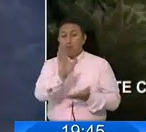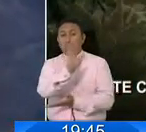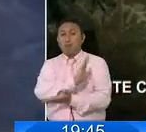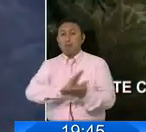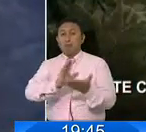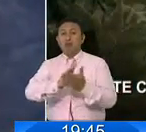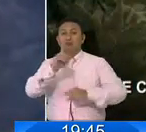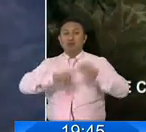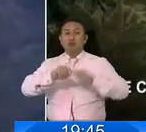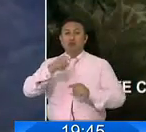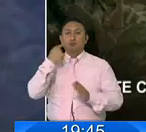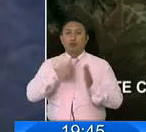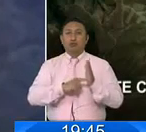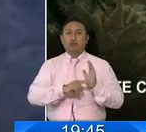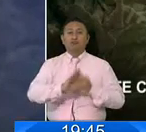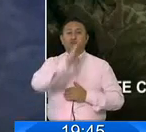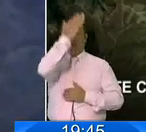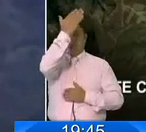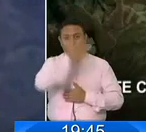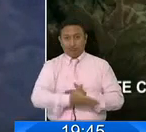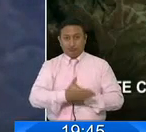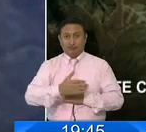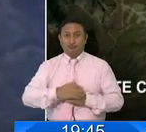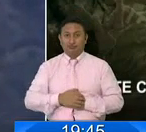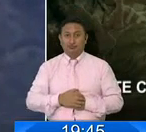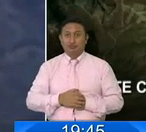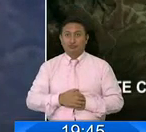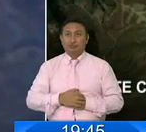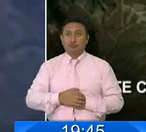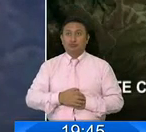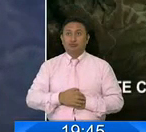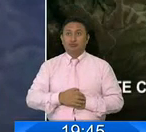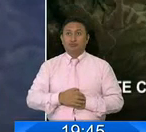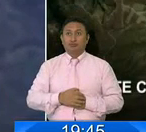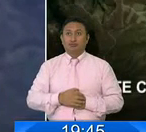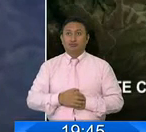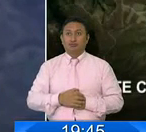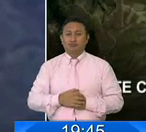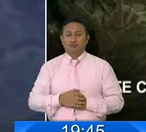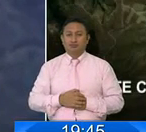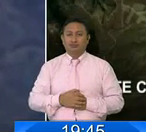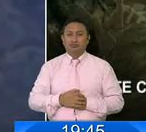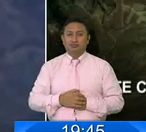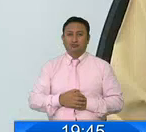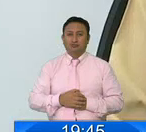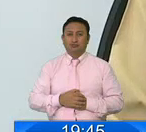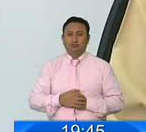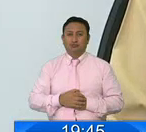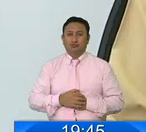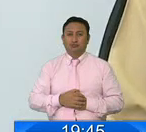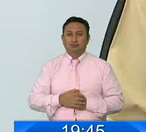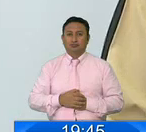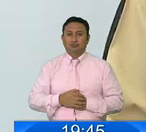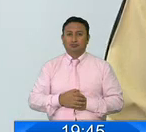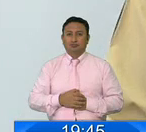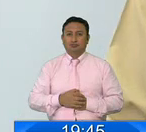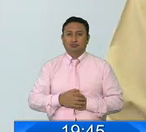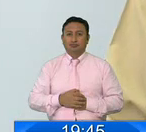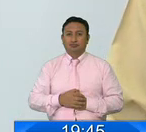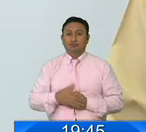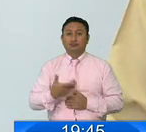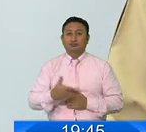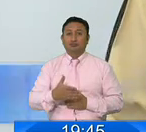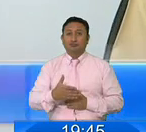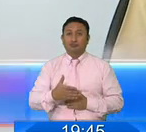los sectores ubicados desde la avenida morán valverde hacia el sur hasta llegar al límite con el cantón mejía es decir todos los